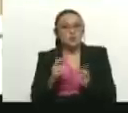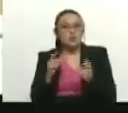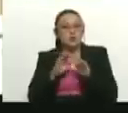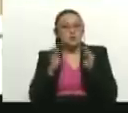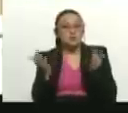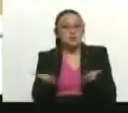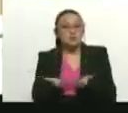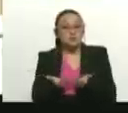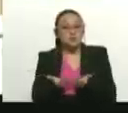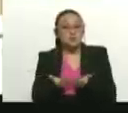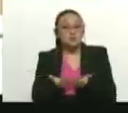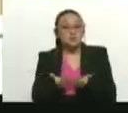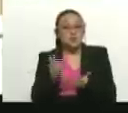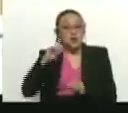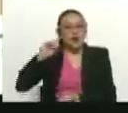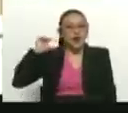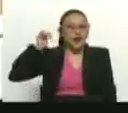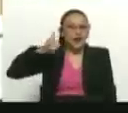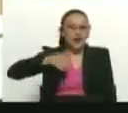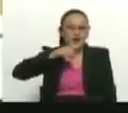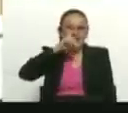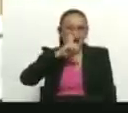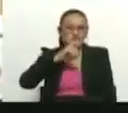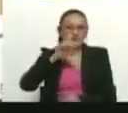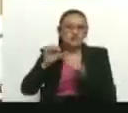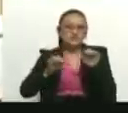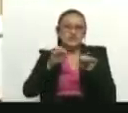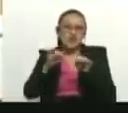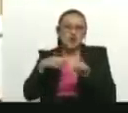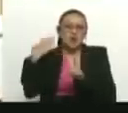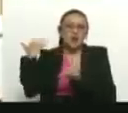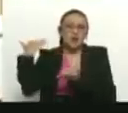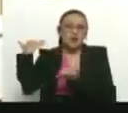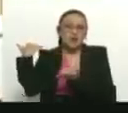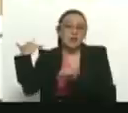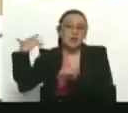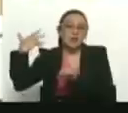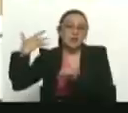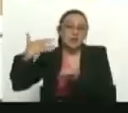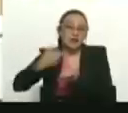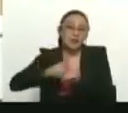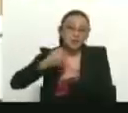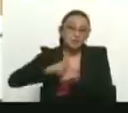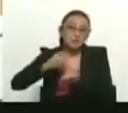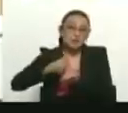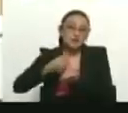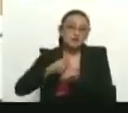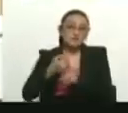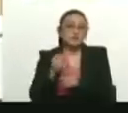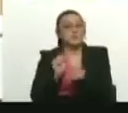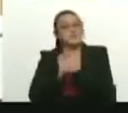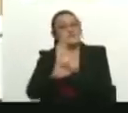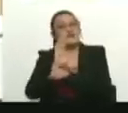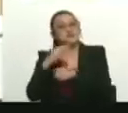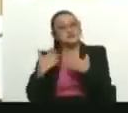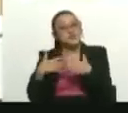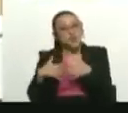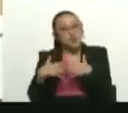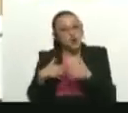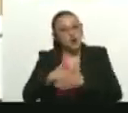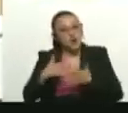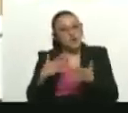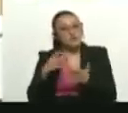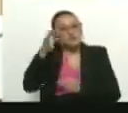tiene años, décadas y siglos luchando. Así que los BRICS son el motor grande de